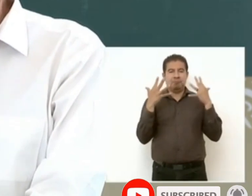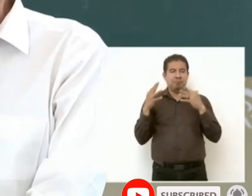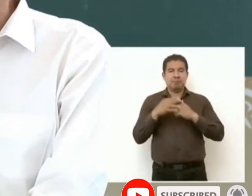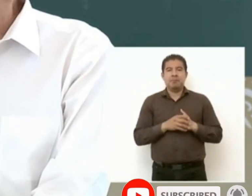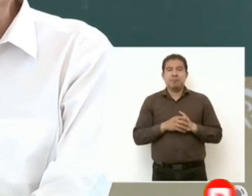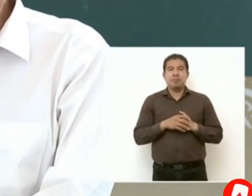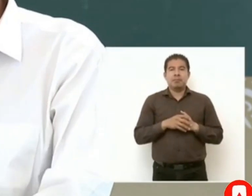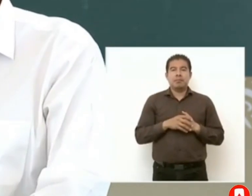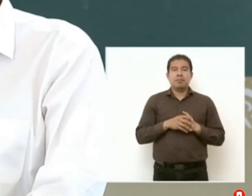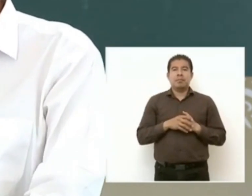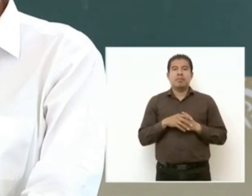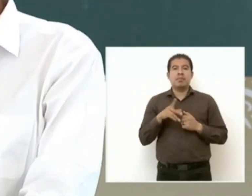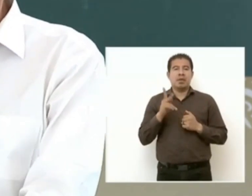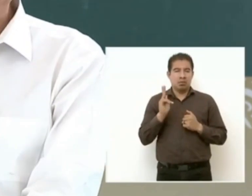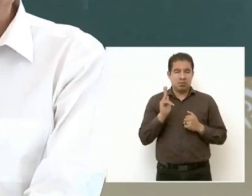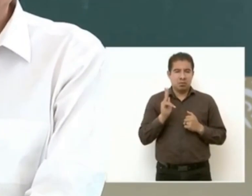Pero ¿cómo